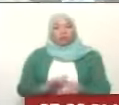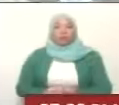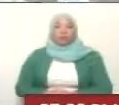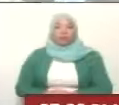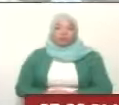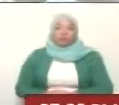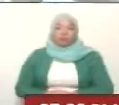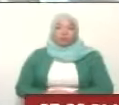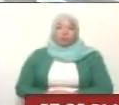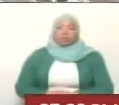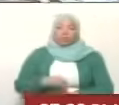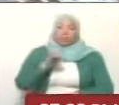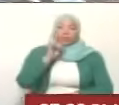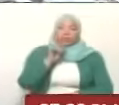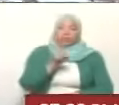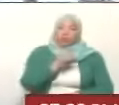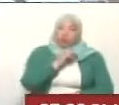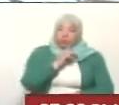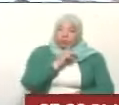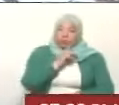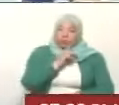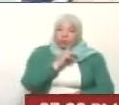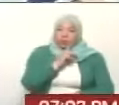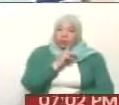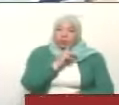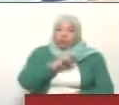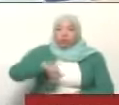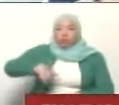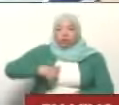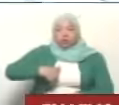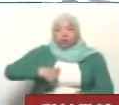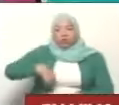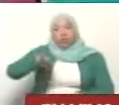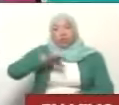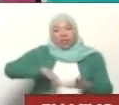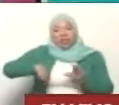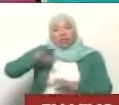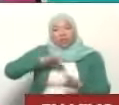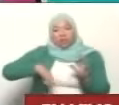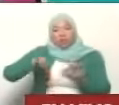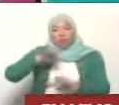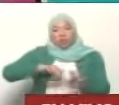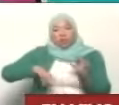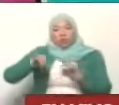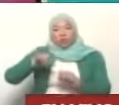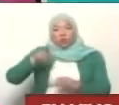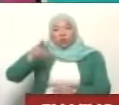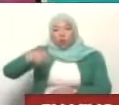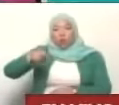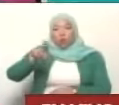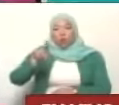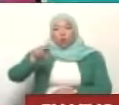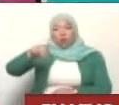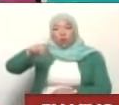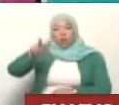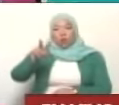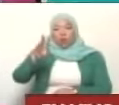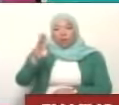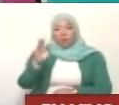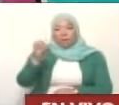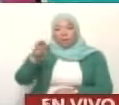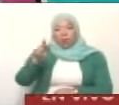que lleva el nombre de nuestro gran científico, Humberto Fernández